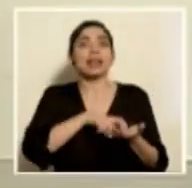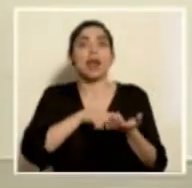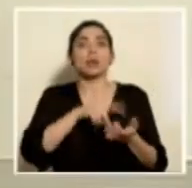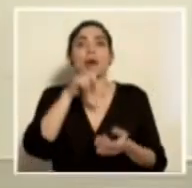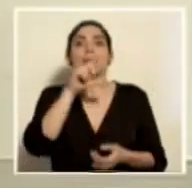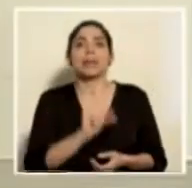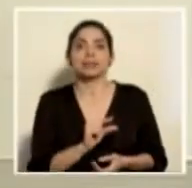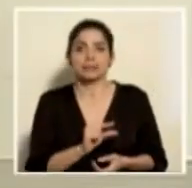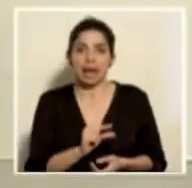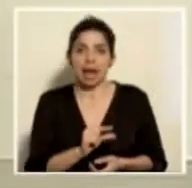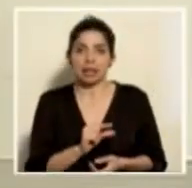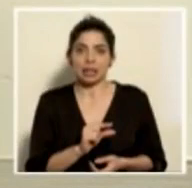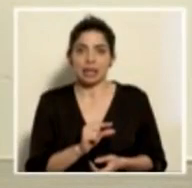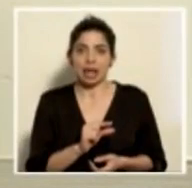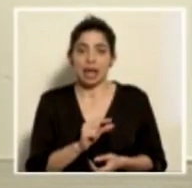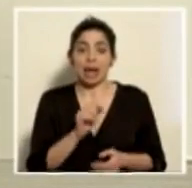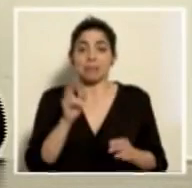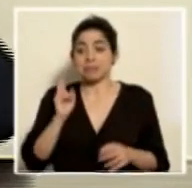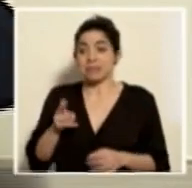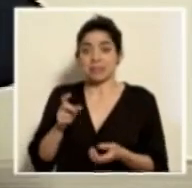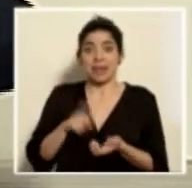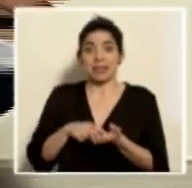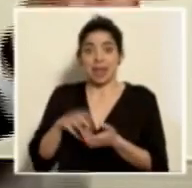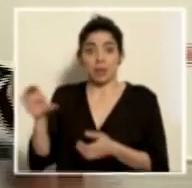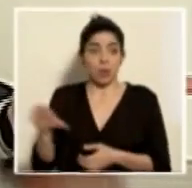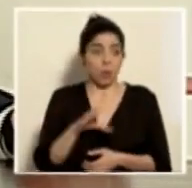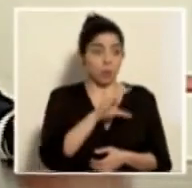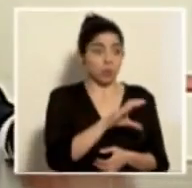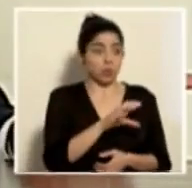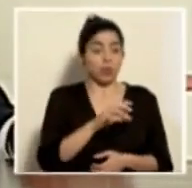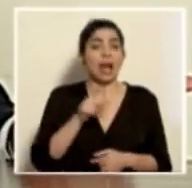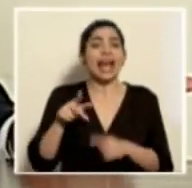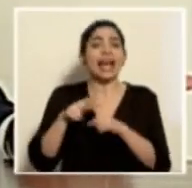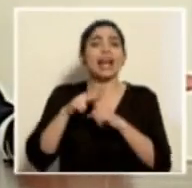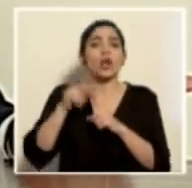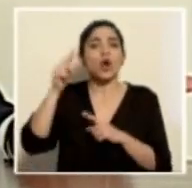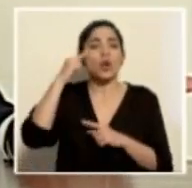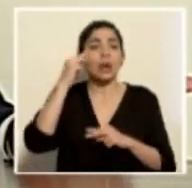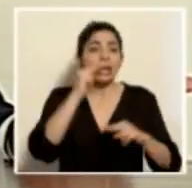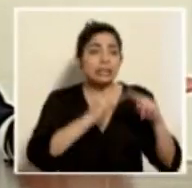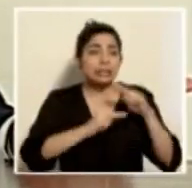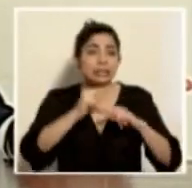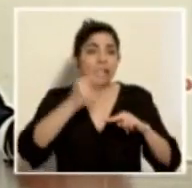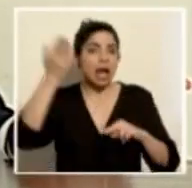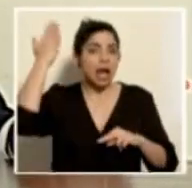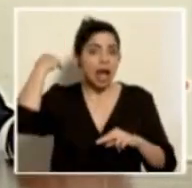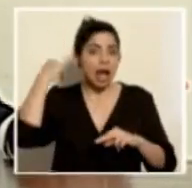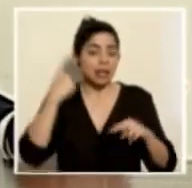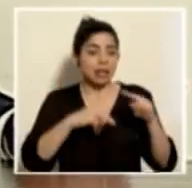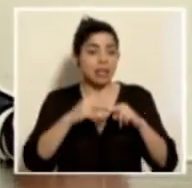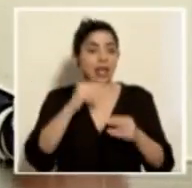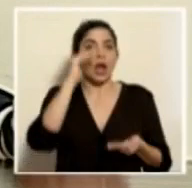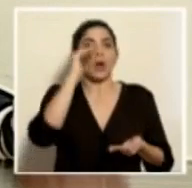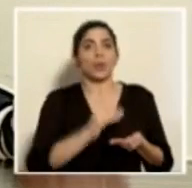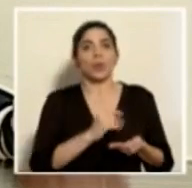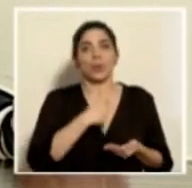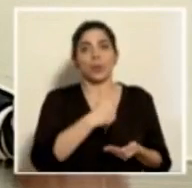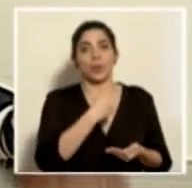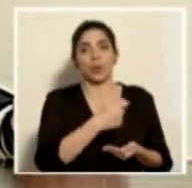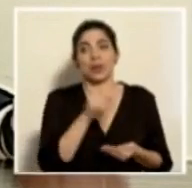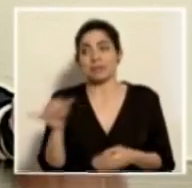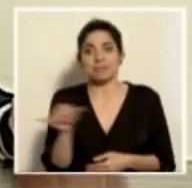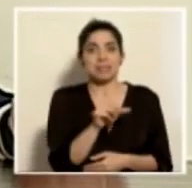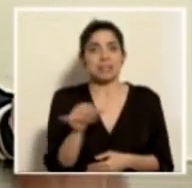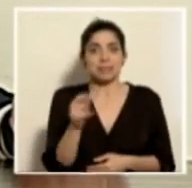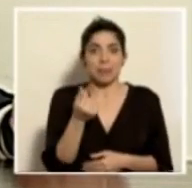nos viene por estos créditos que el gobierno negoció meses atrás, de cara a la pandemia,